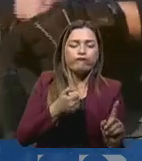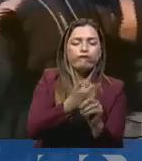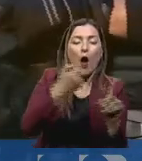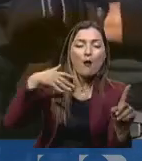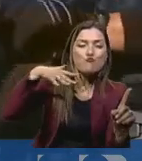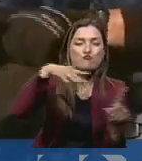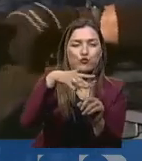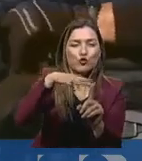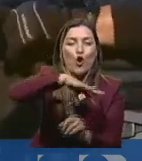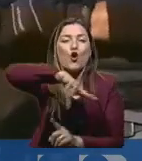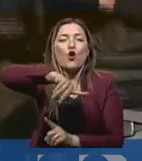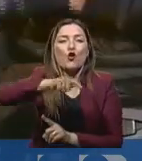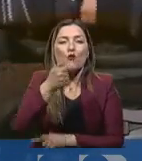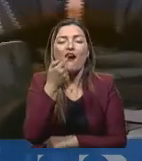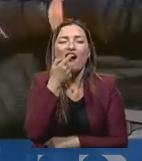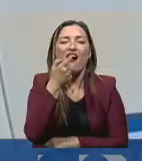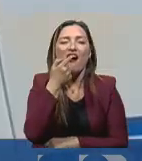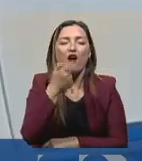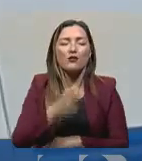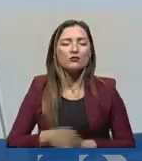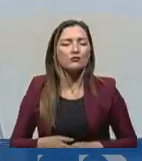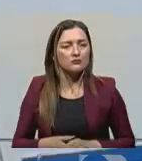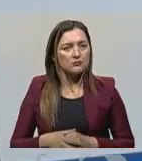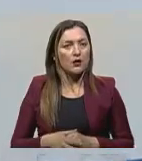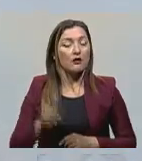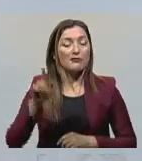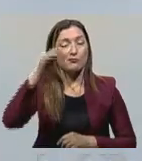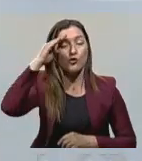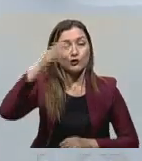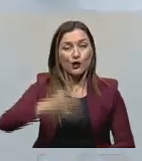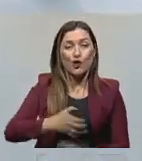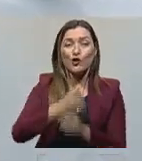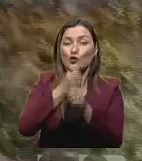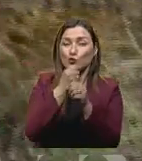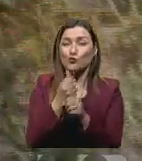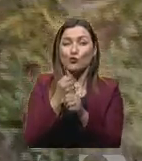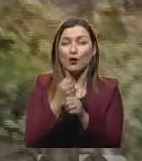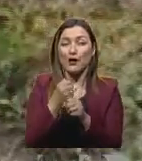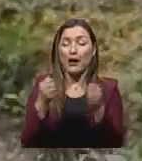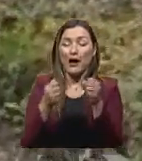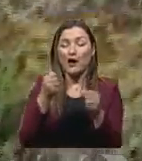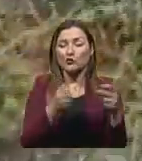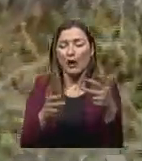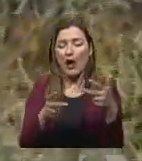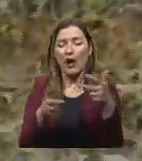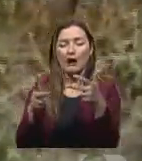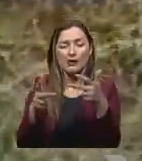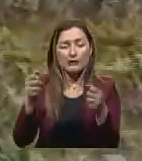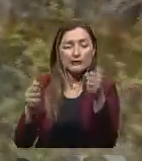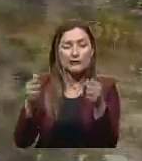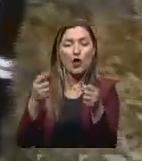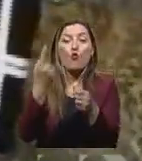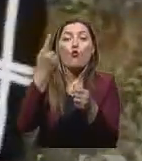asusta él es el material aurífero que ellos encontraban transportando la policía logró la recuperación de uno de los tres vehículos en los que se